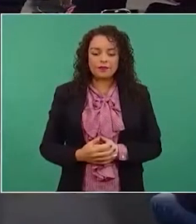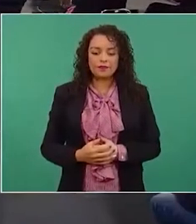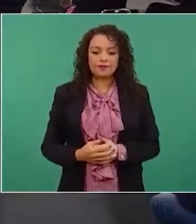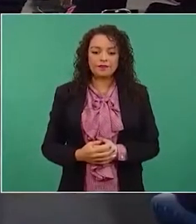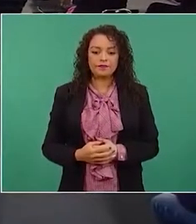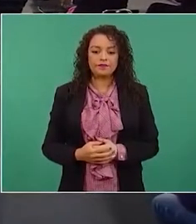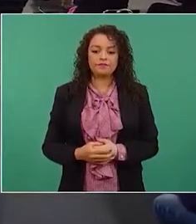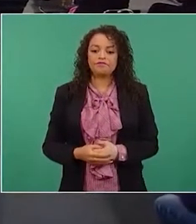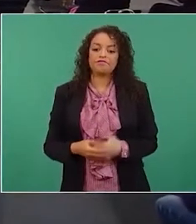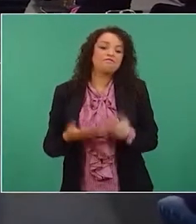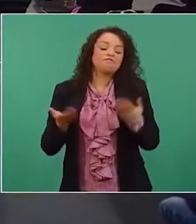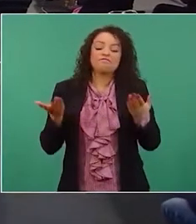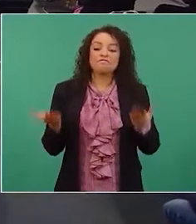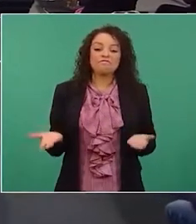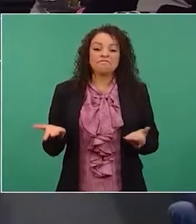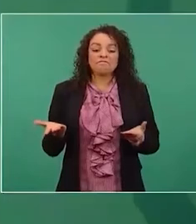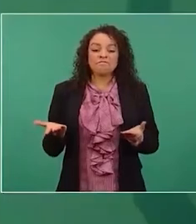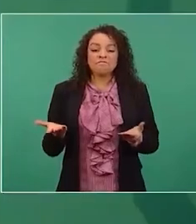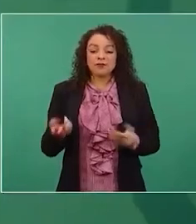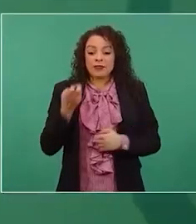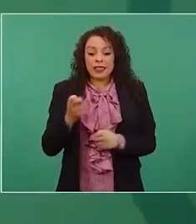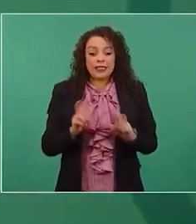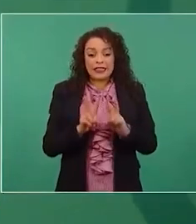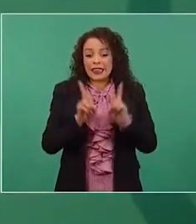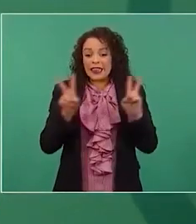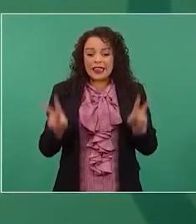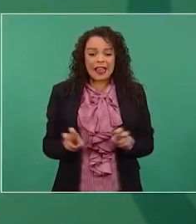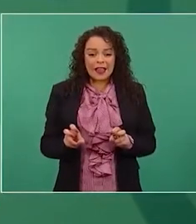Bueno, pues que es un asunto